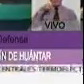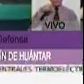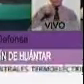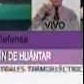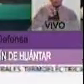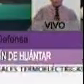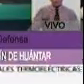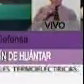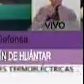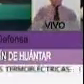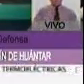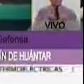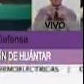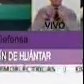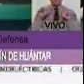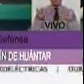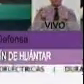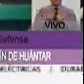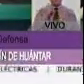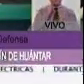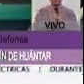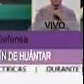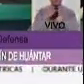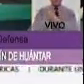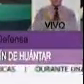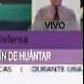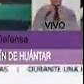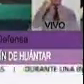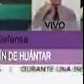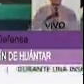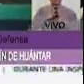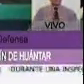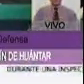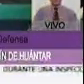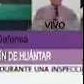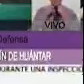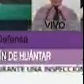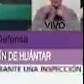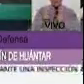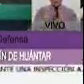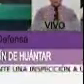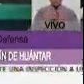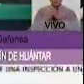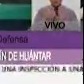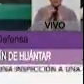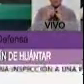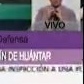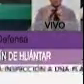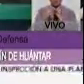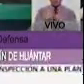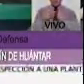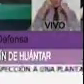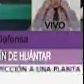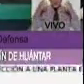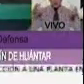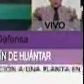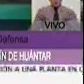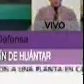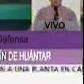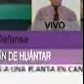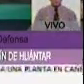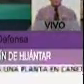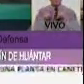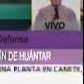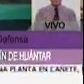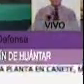utilizadas ante la Corte Interamericana de Derechos Humanos fueron sometidas a la consideración